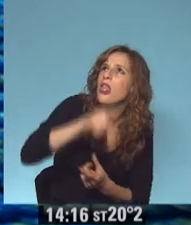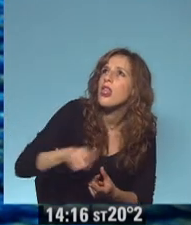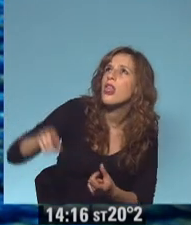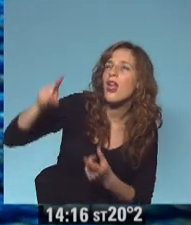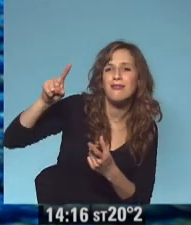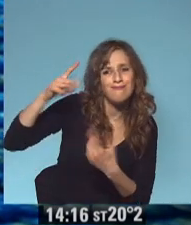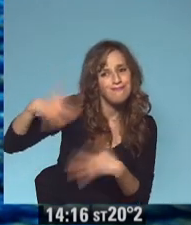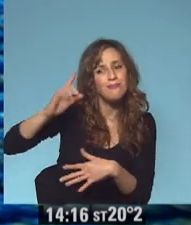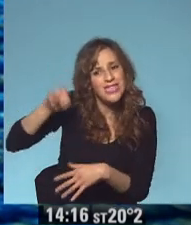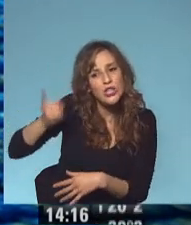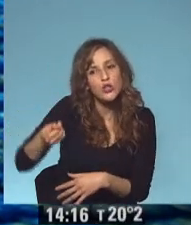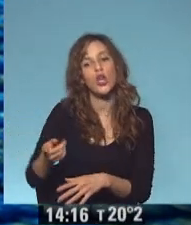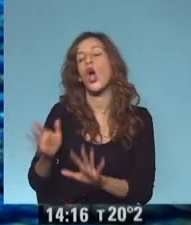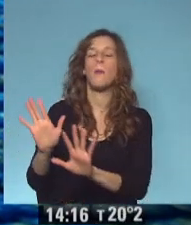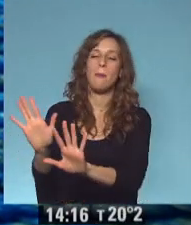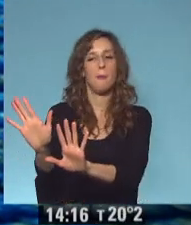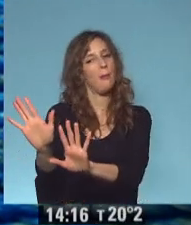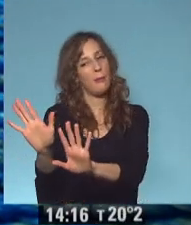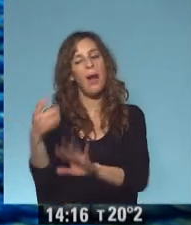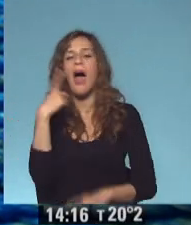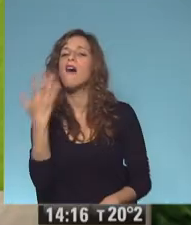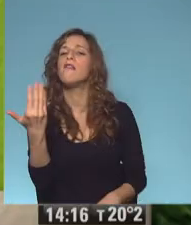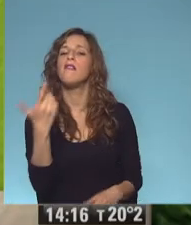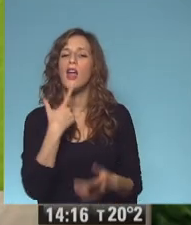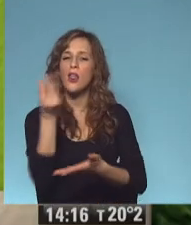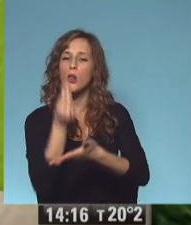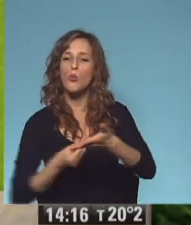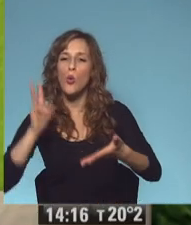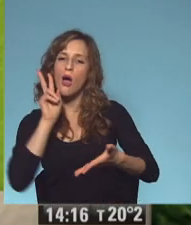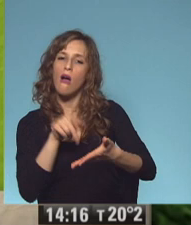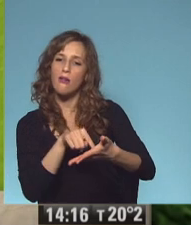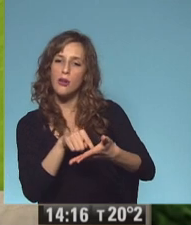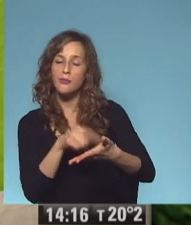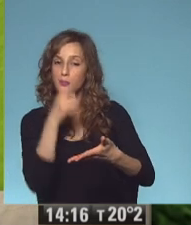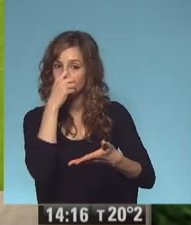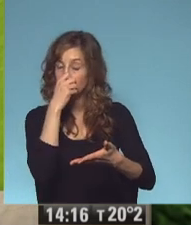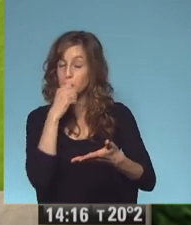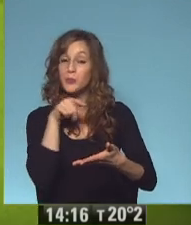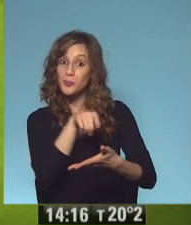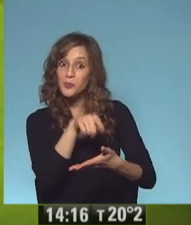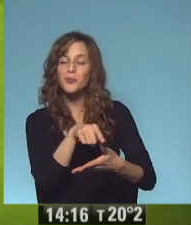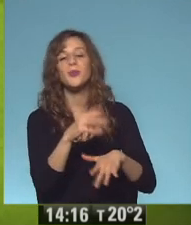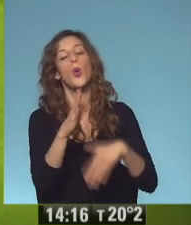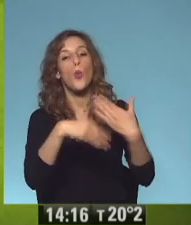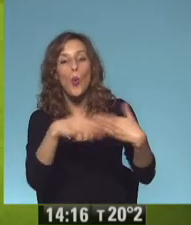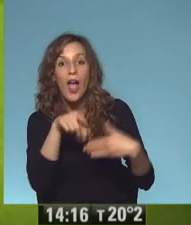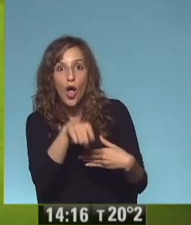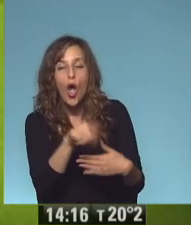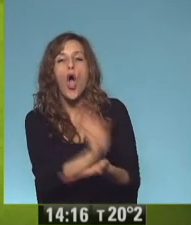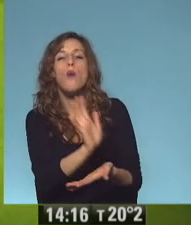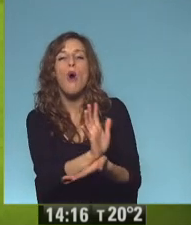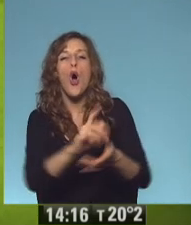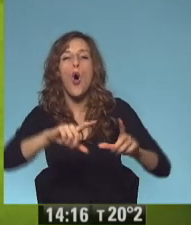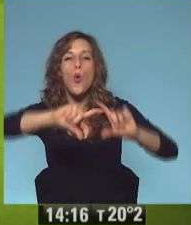Momento. Déjenme ver el plano. Acá está. ¿Ves? Es como una rueda